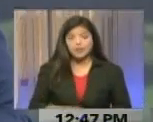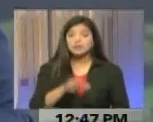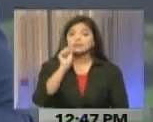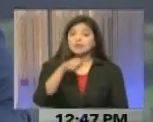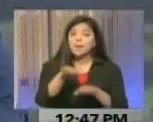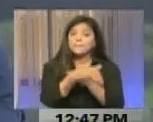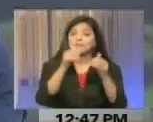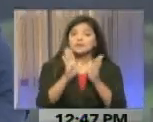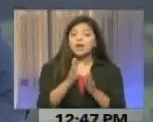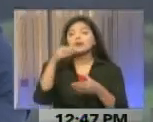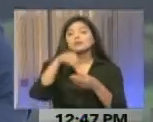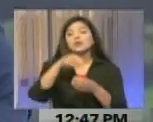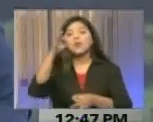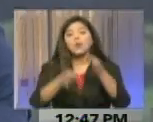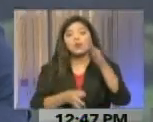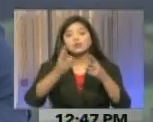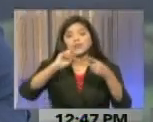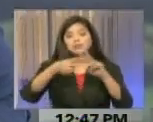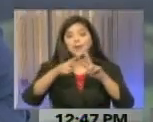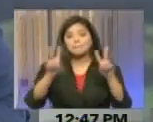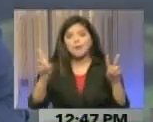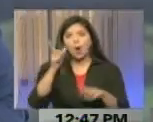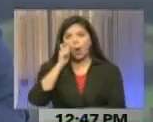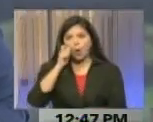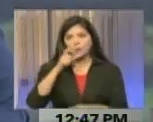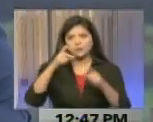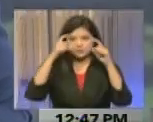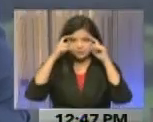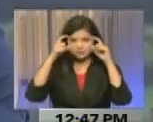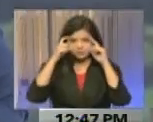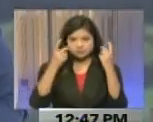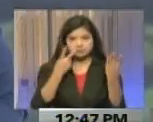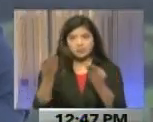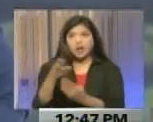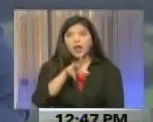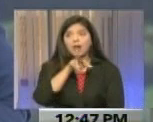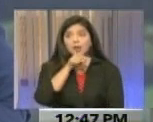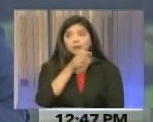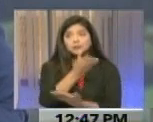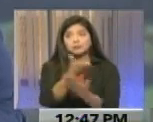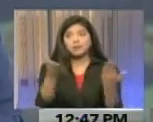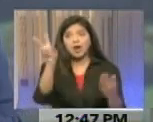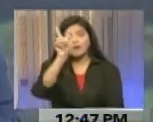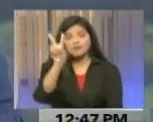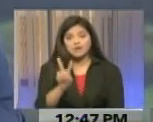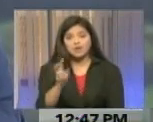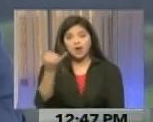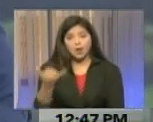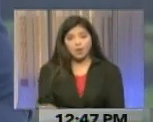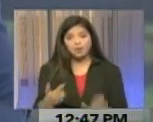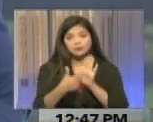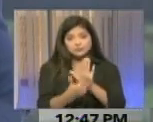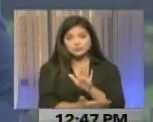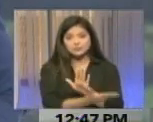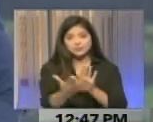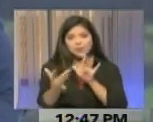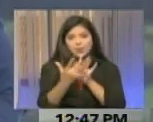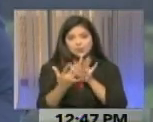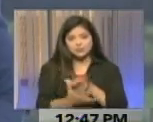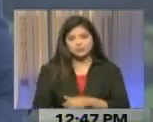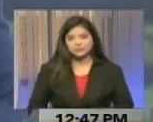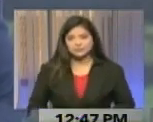El ministro de Relaciones Interiores, Justicia y Paz, mayor general Gustavo González López, ofrece declaraciones a todo el país. A esta hora vamos de inmediato con él en vivo y